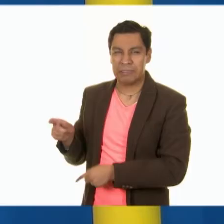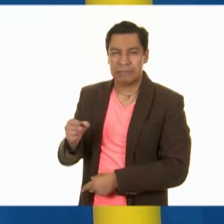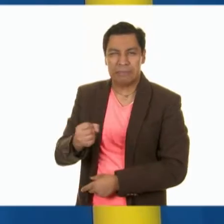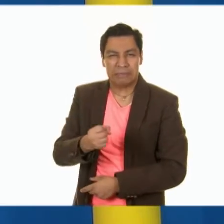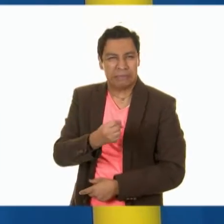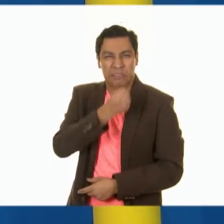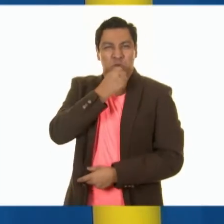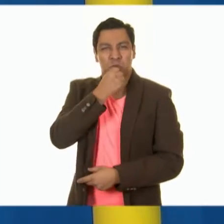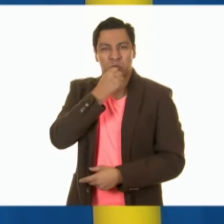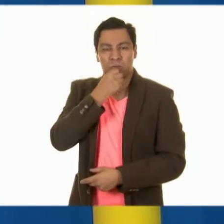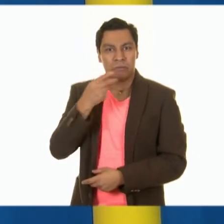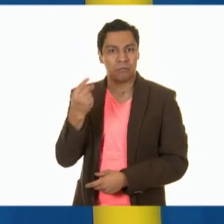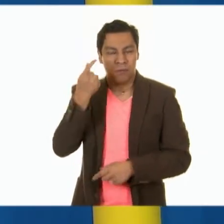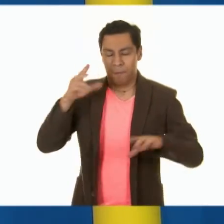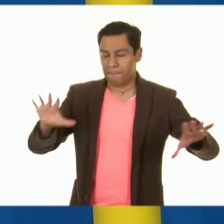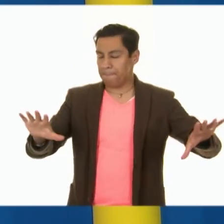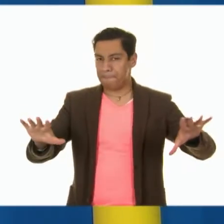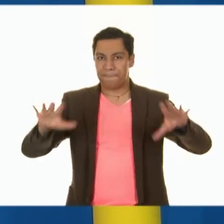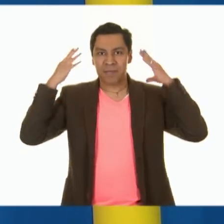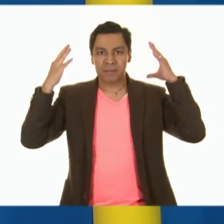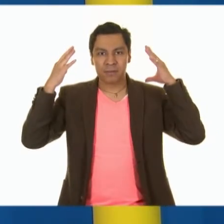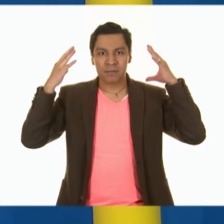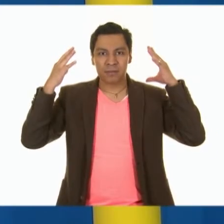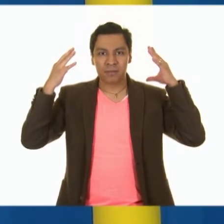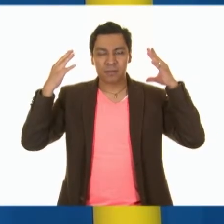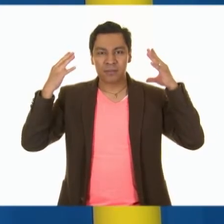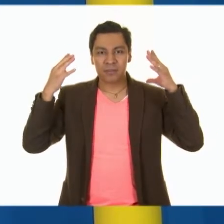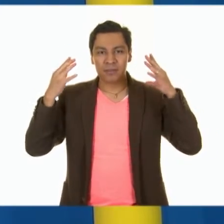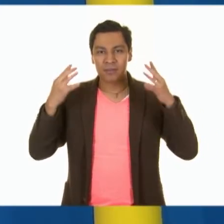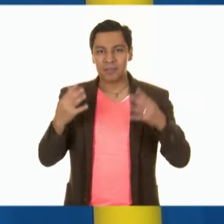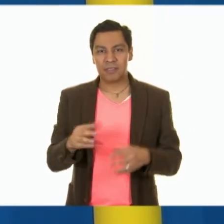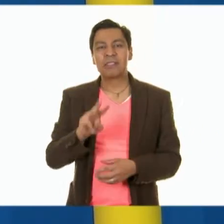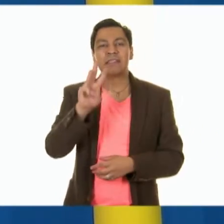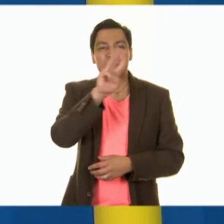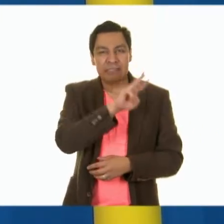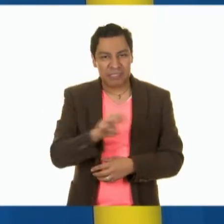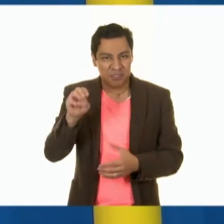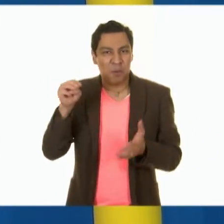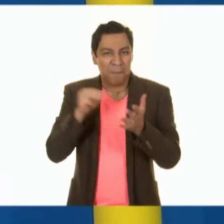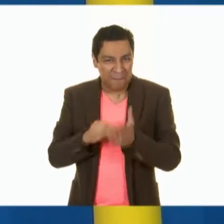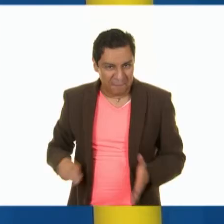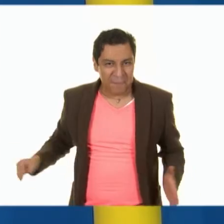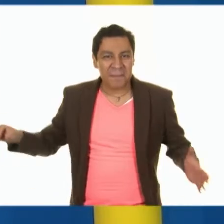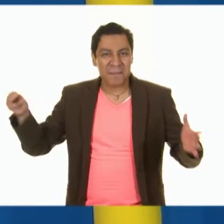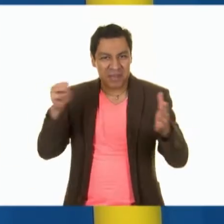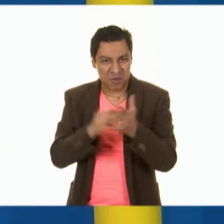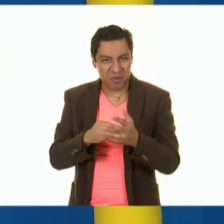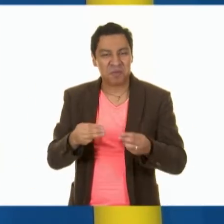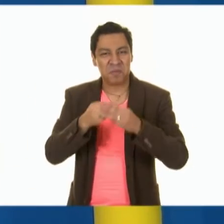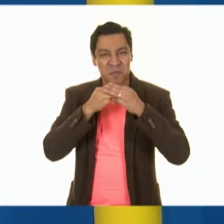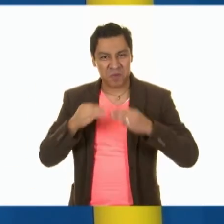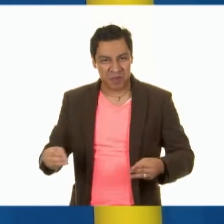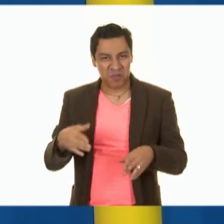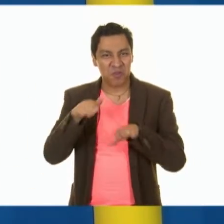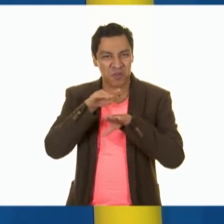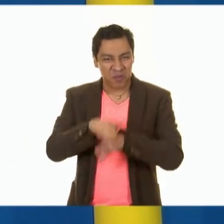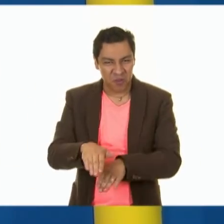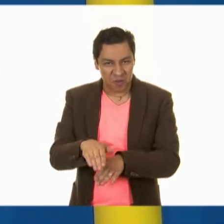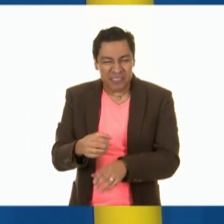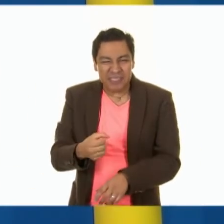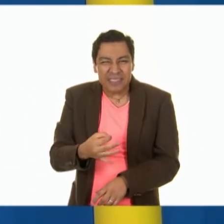299.792.458 metros sobre segundo. Aunque se suele redondear a 300 millones metros sobre segundo o